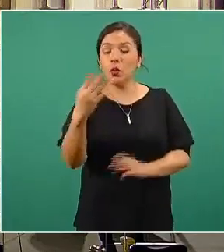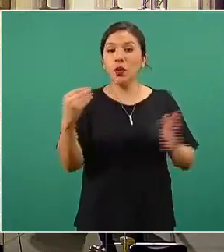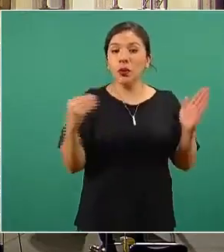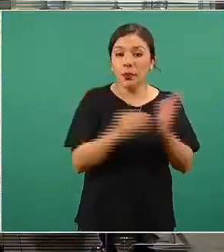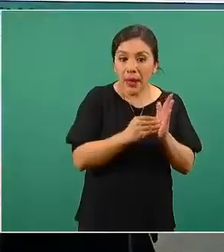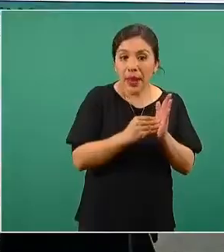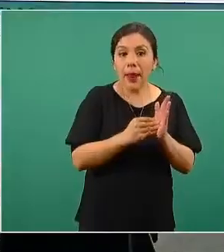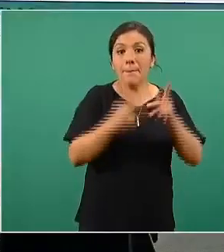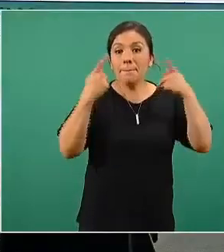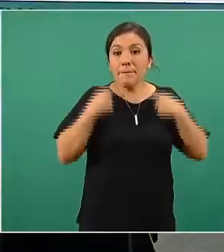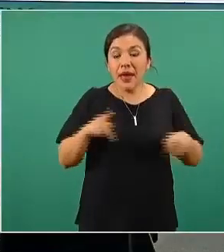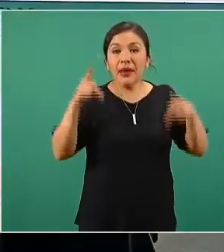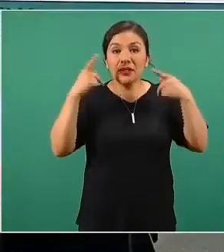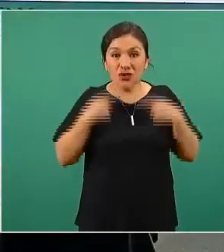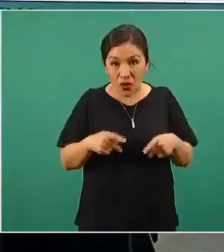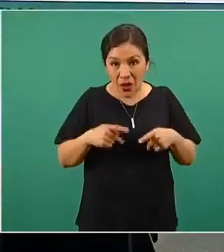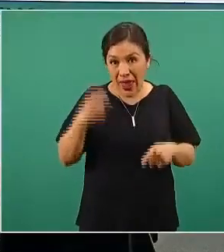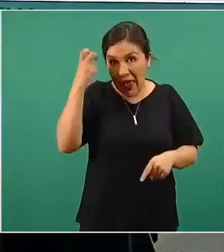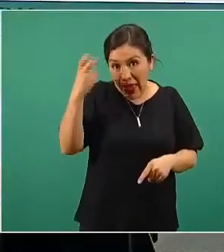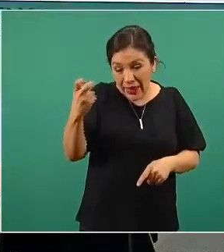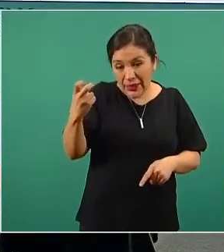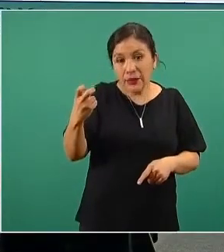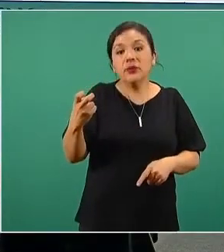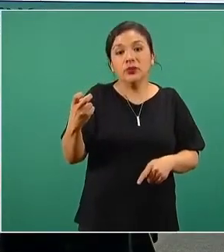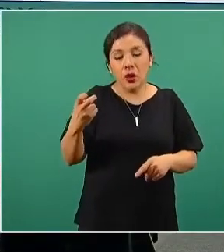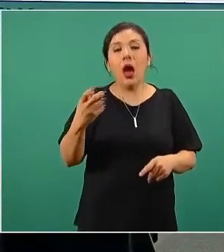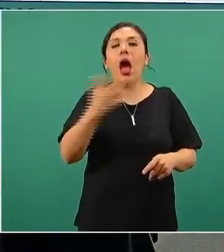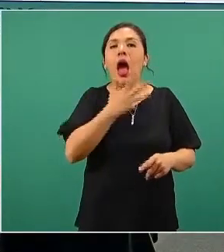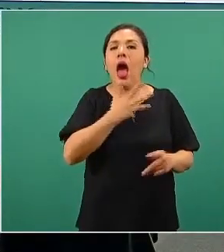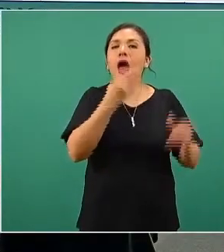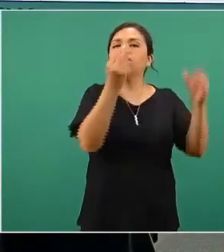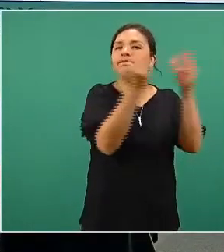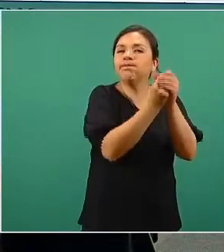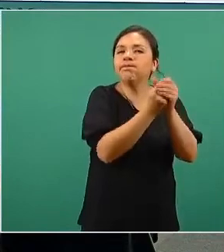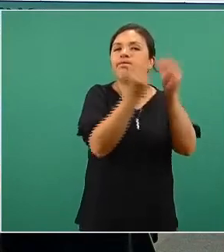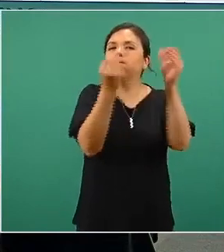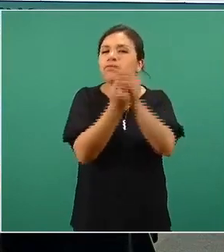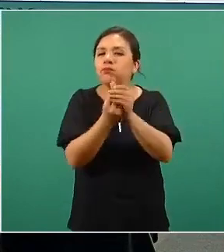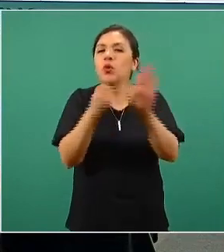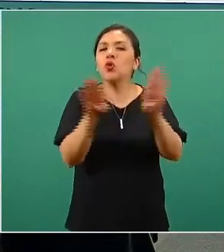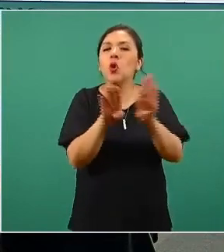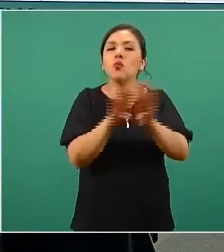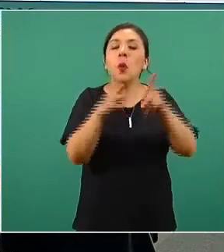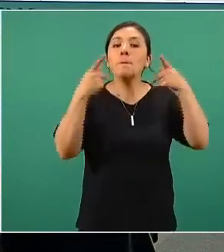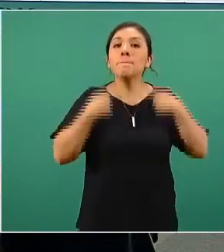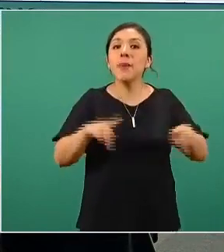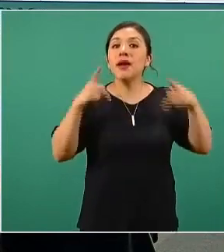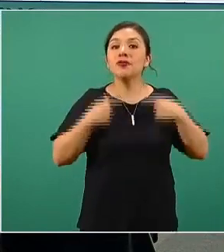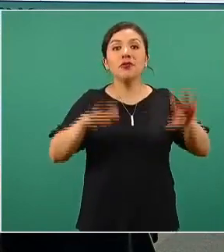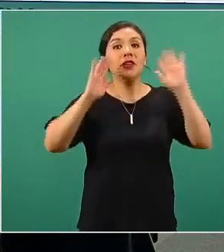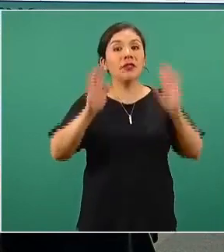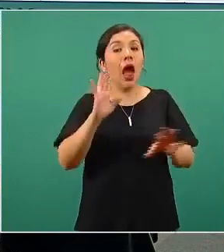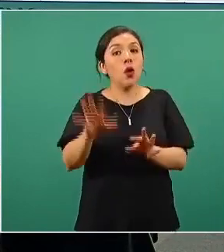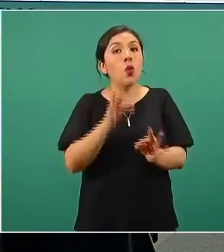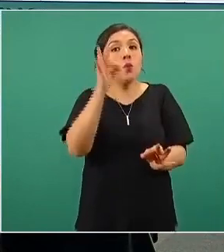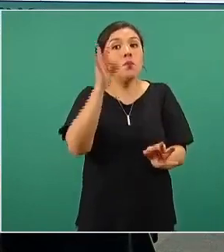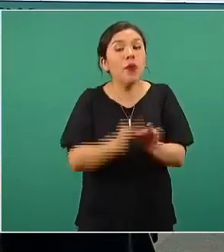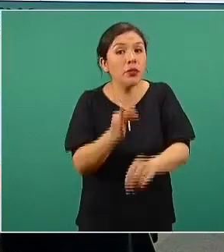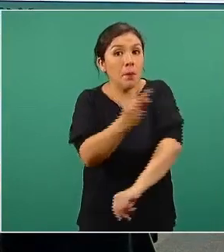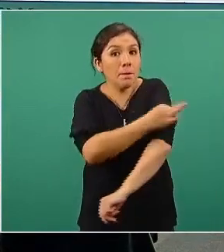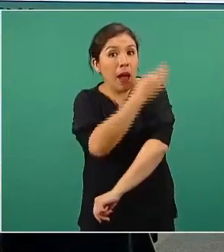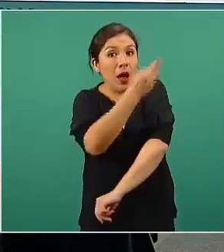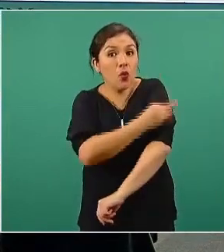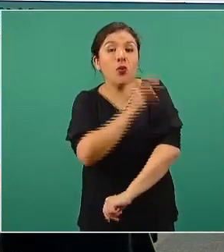15.754.000 personas las clasificamos por personas que ya tienen esquema completo